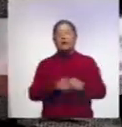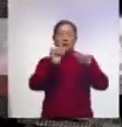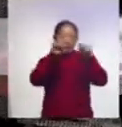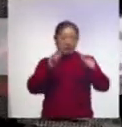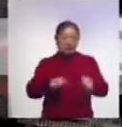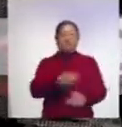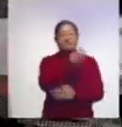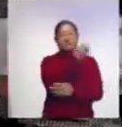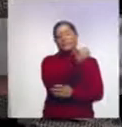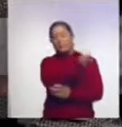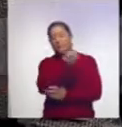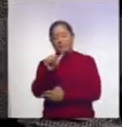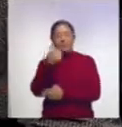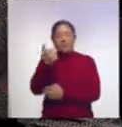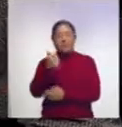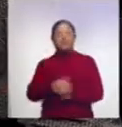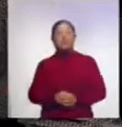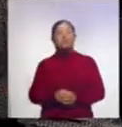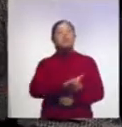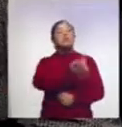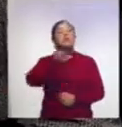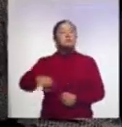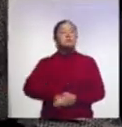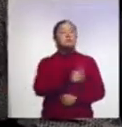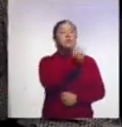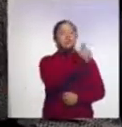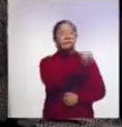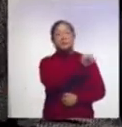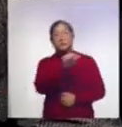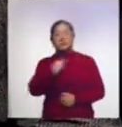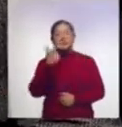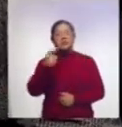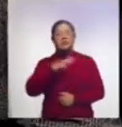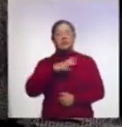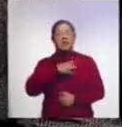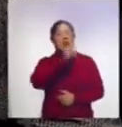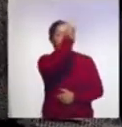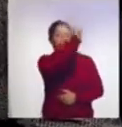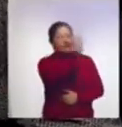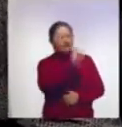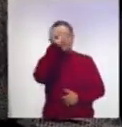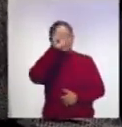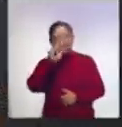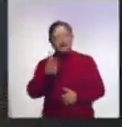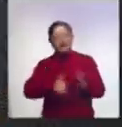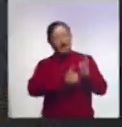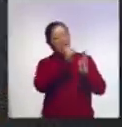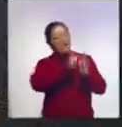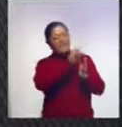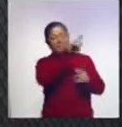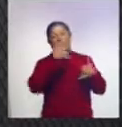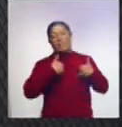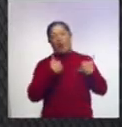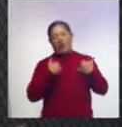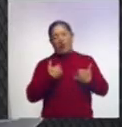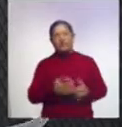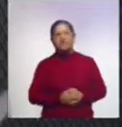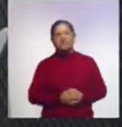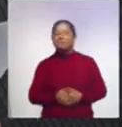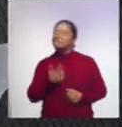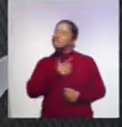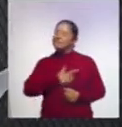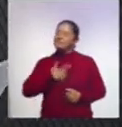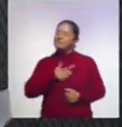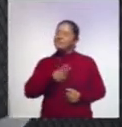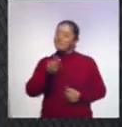6 y después de 6 a 7 tenemos también graffiti. Ok, en para el los espacio. Jóvenes. Para aquellos jóvenes que les gusta